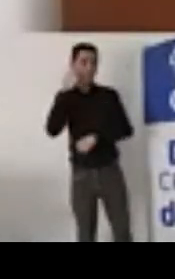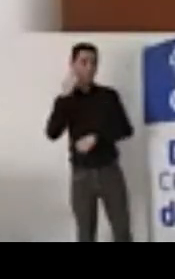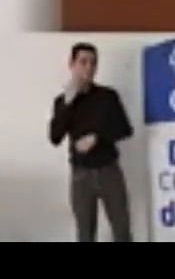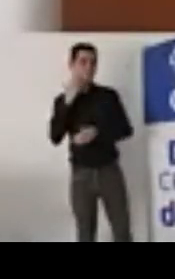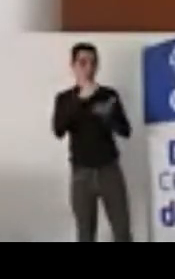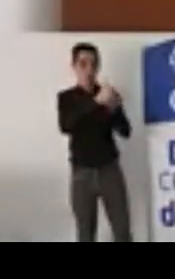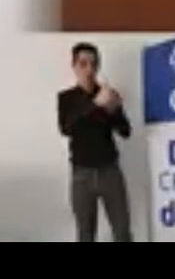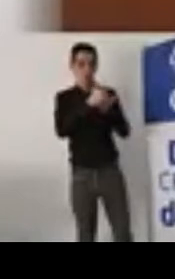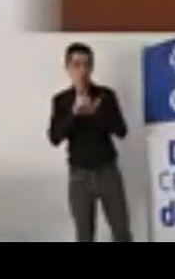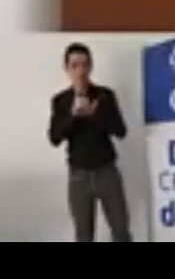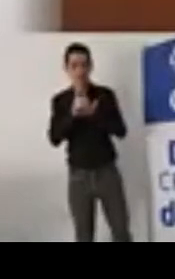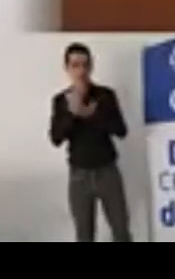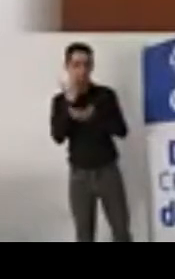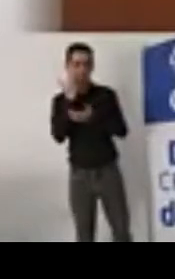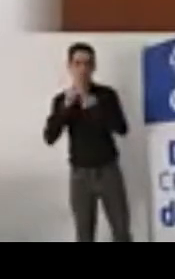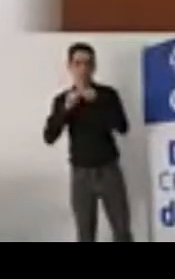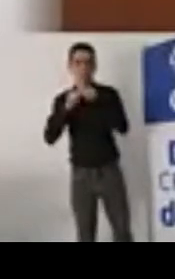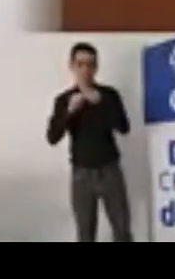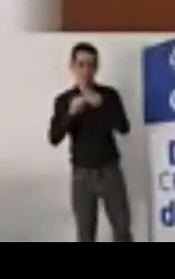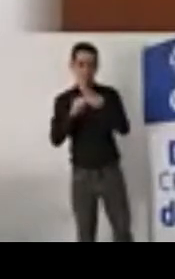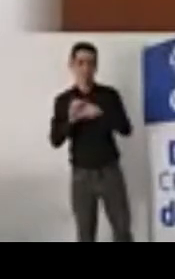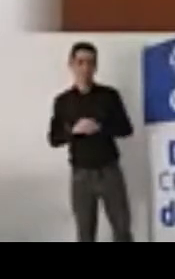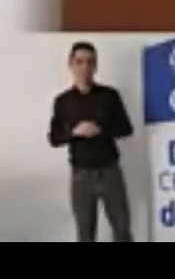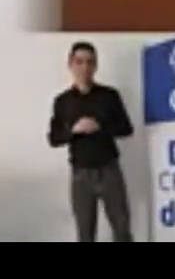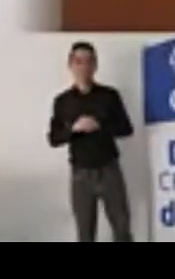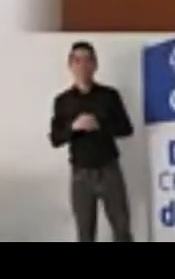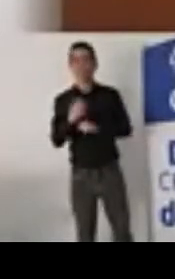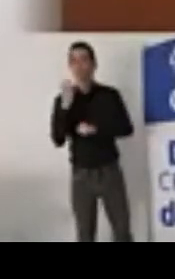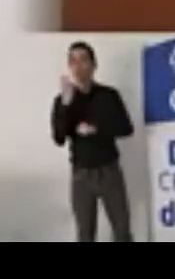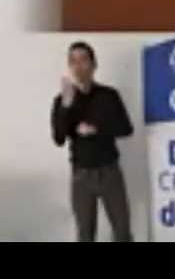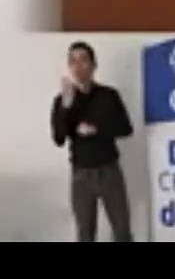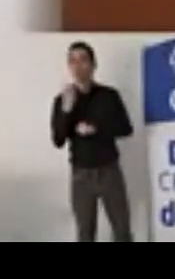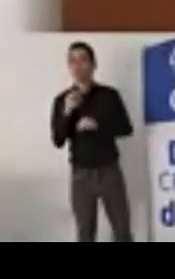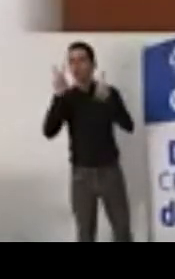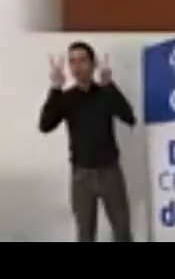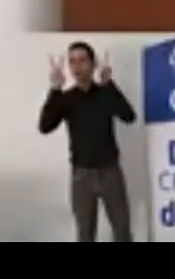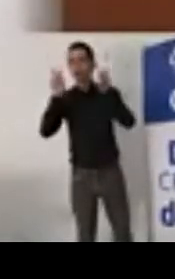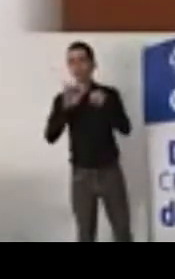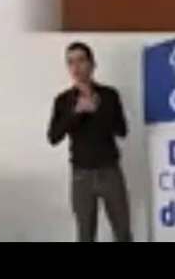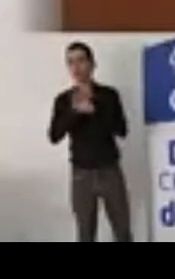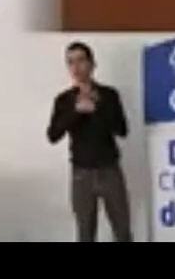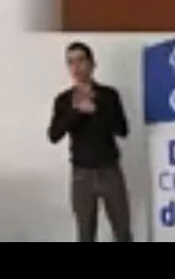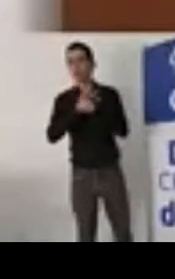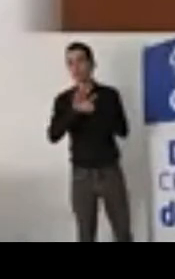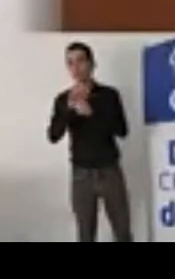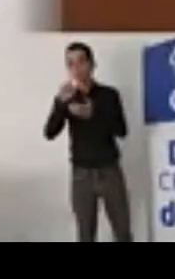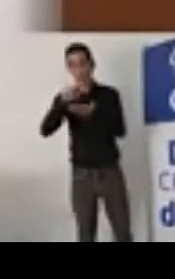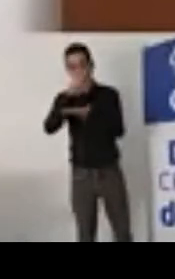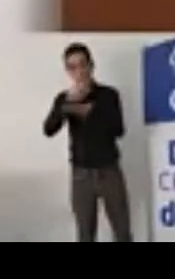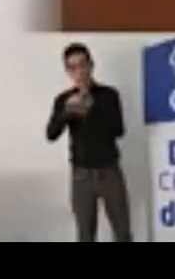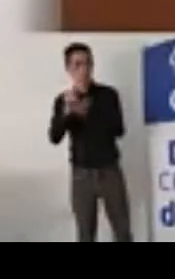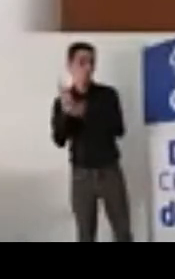que justamente aborda ese tema de cómo fortalecer las políticas públicas de inclusión